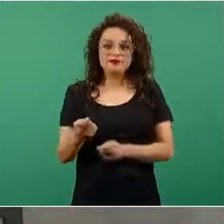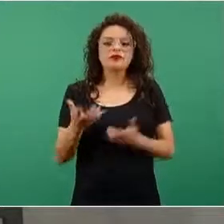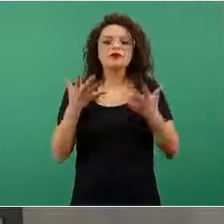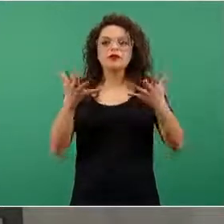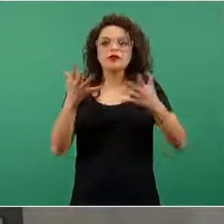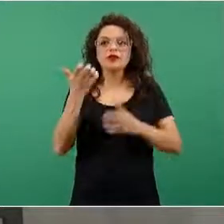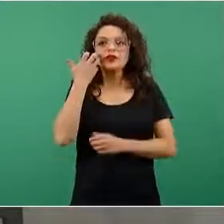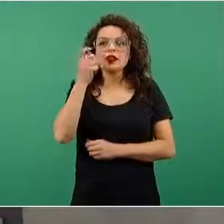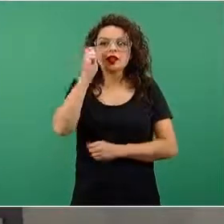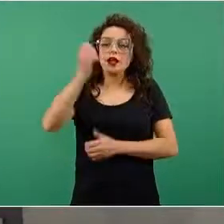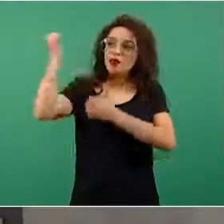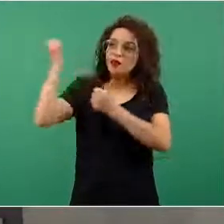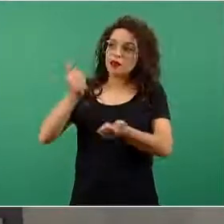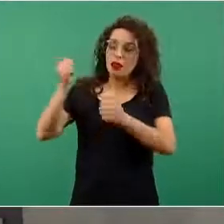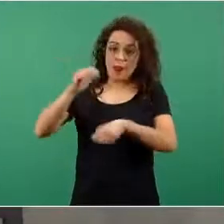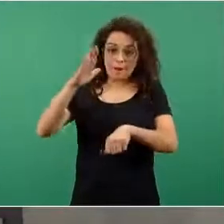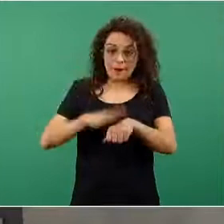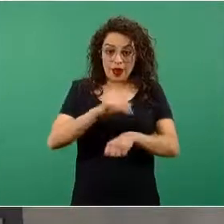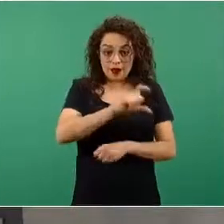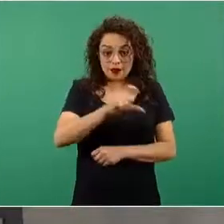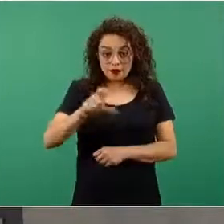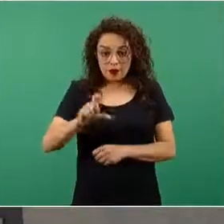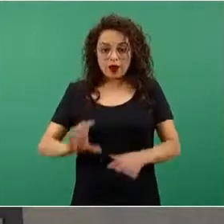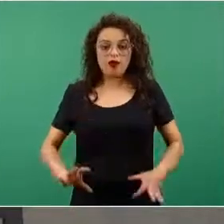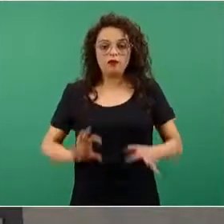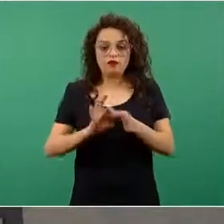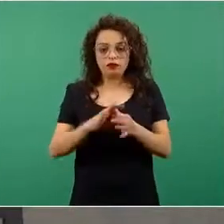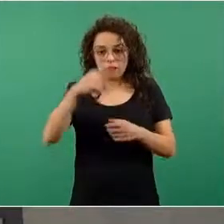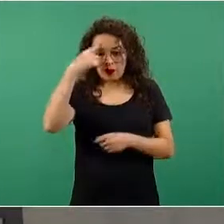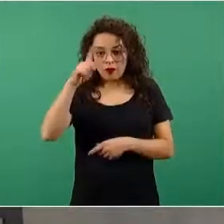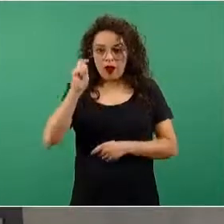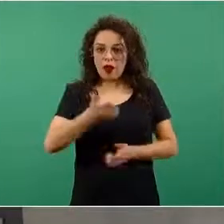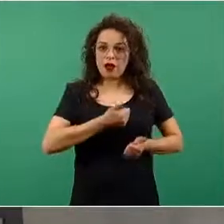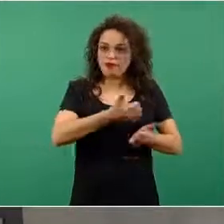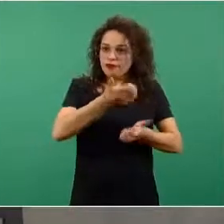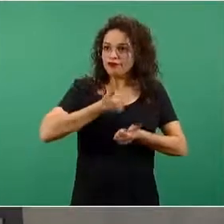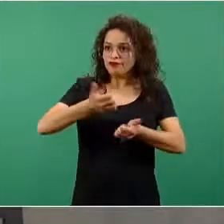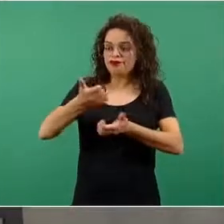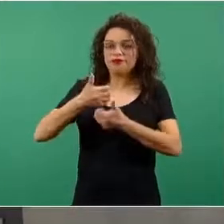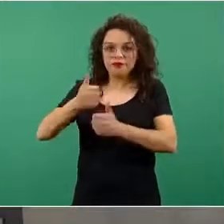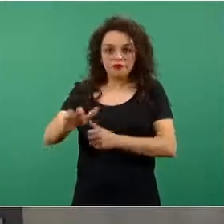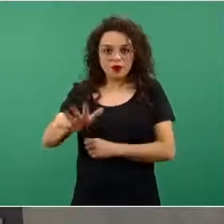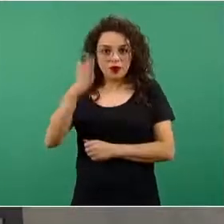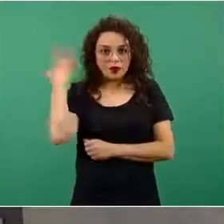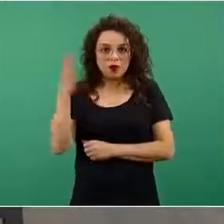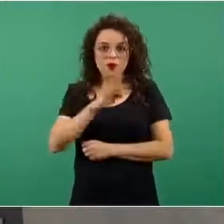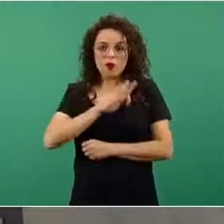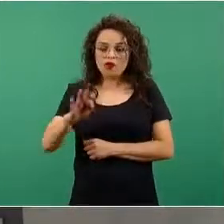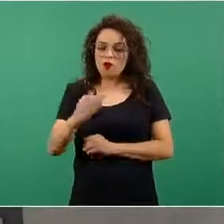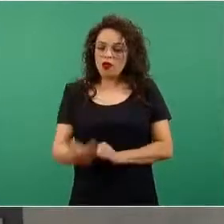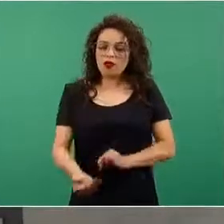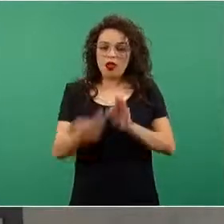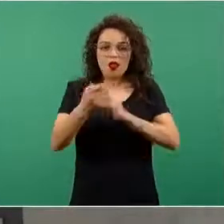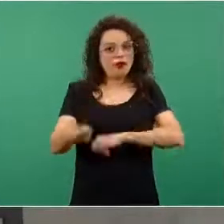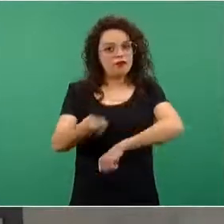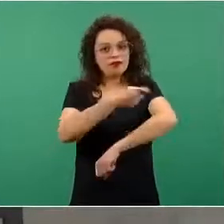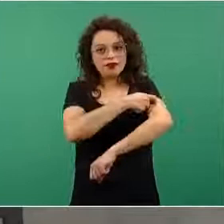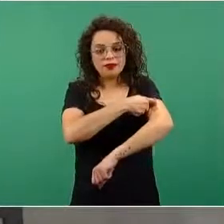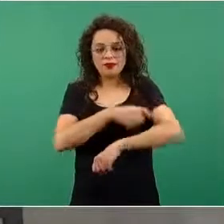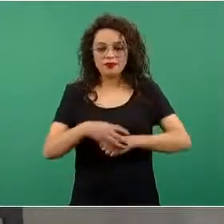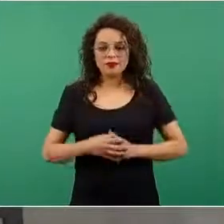influjo grande de vacunas que esté acoplado con una distribución expedita y que se pueda aplicar de manera directa. Hay varios factores